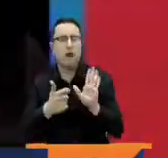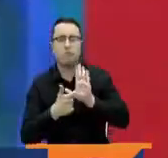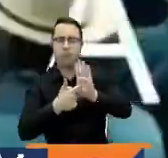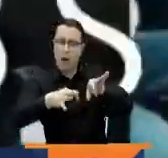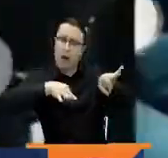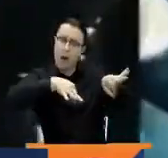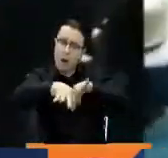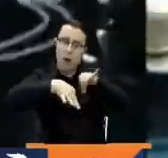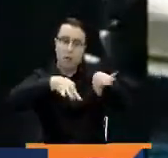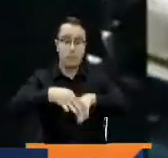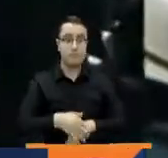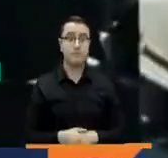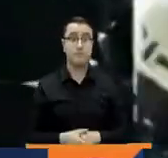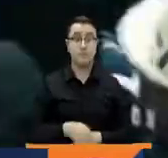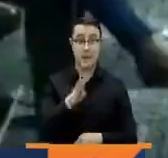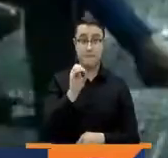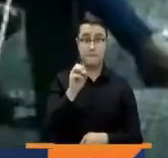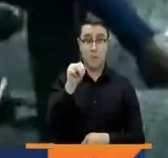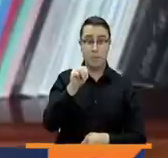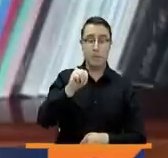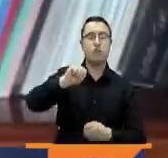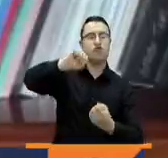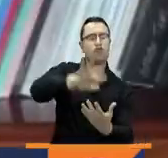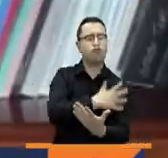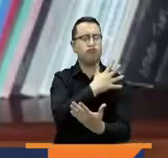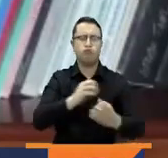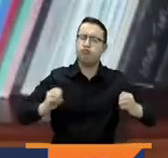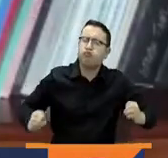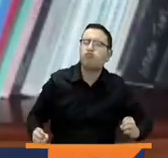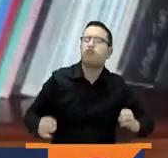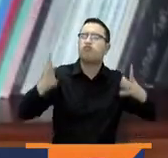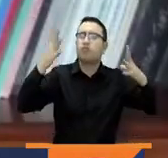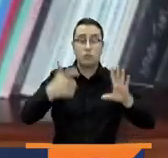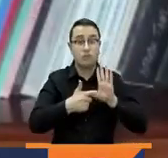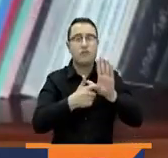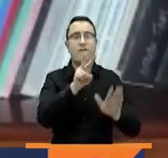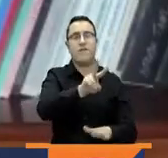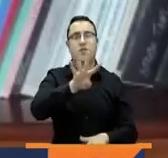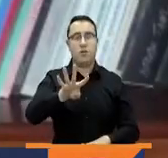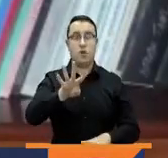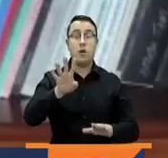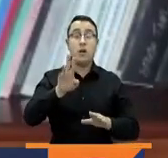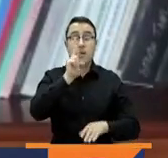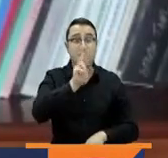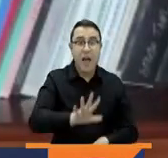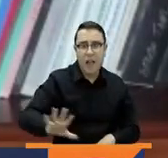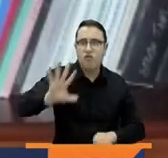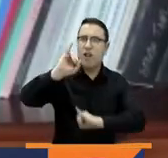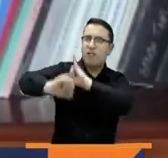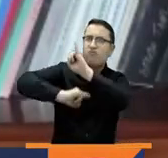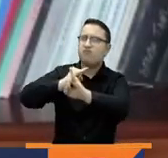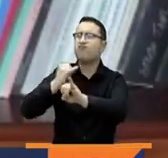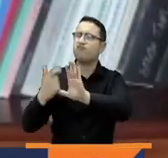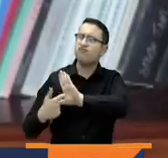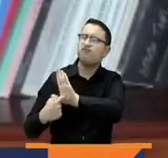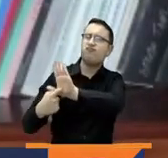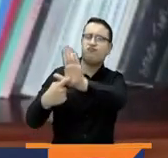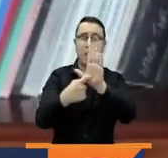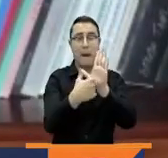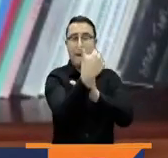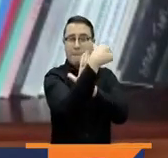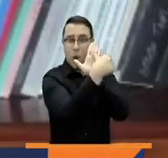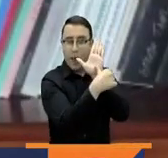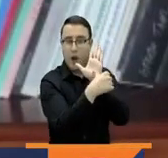tendrá 24 showcases que presentarán ante festivales nacionales e internacionales,